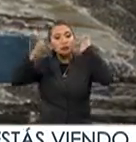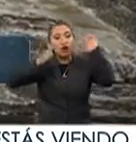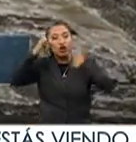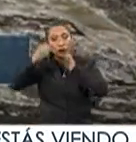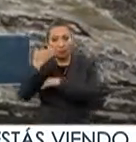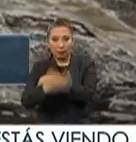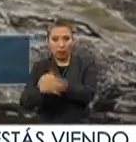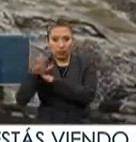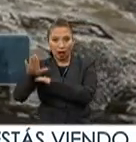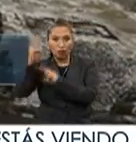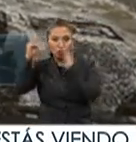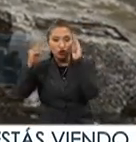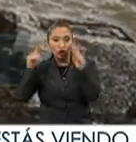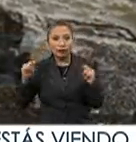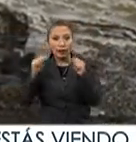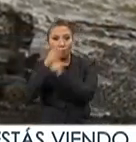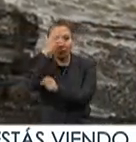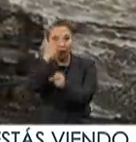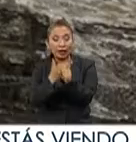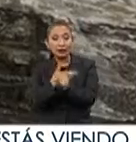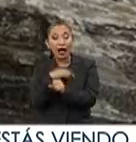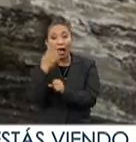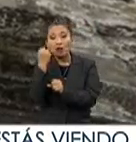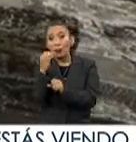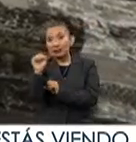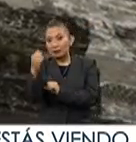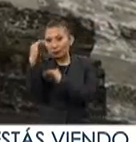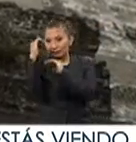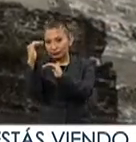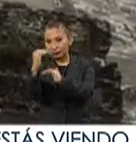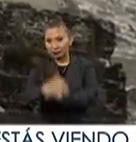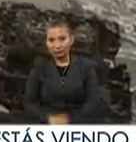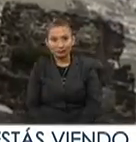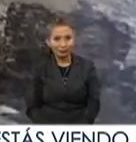exposiciones temporales del Museo del Templo Mayor hasta el 9 de septiembre.